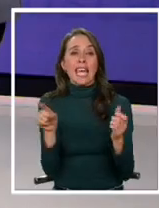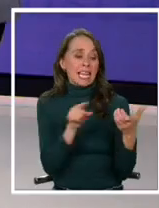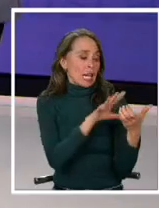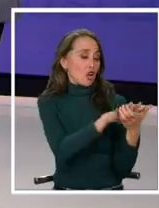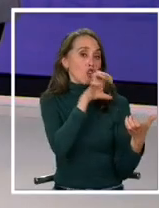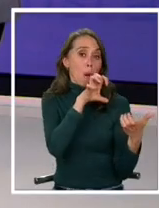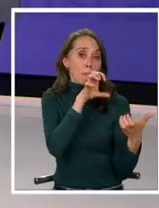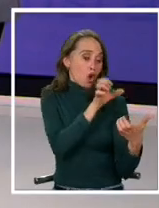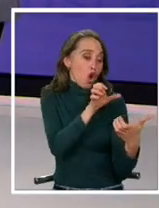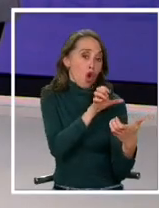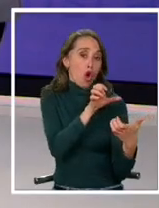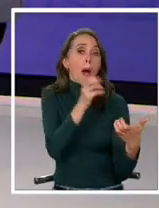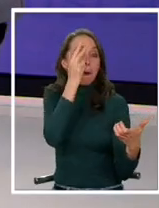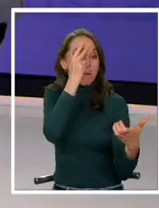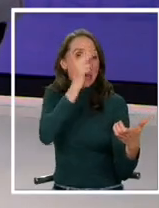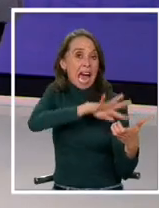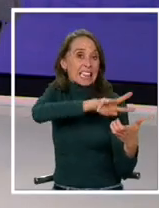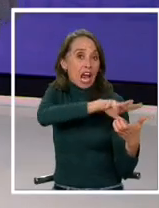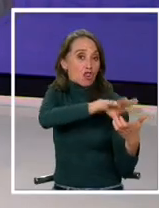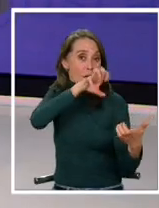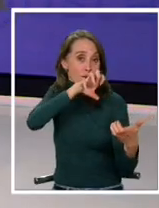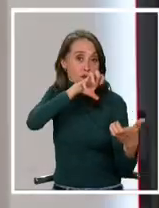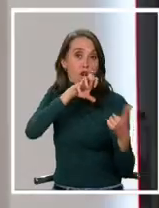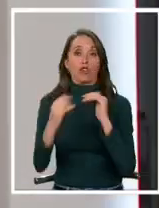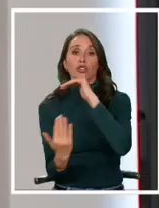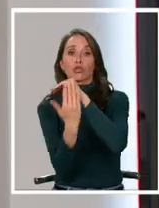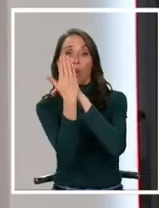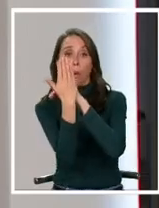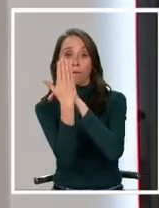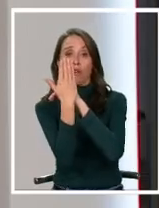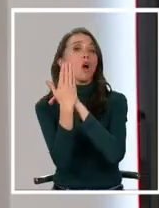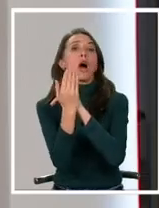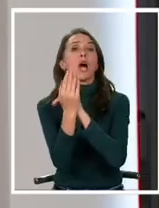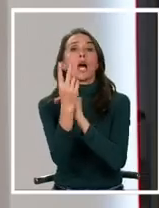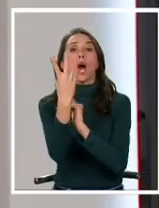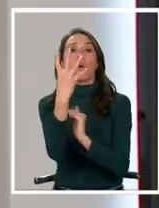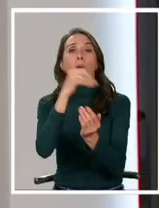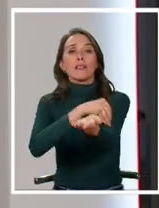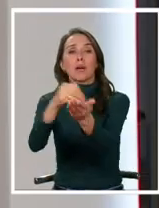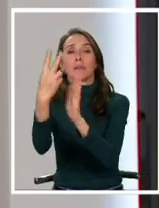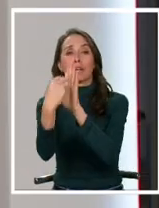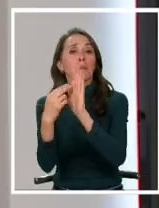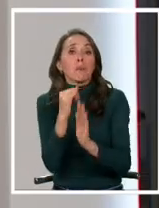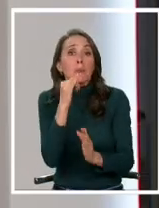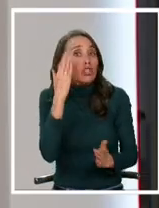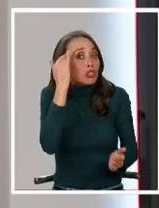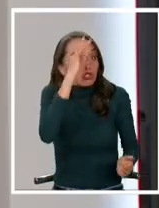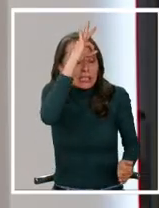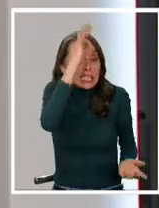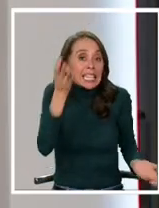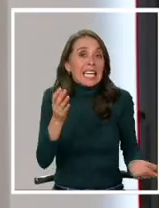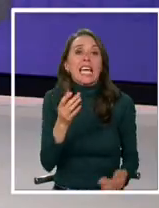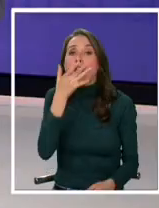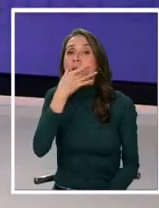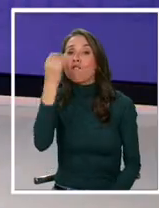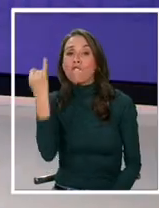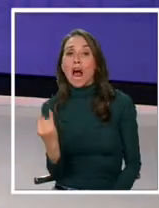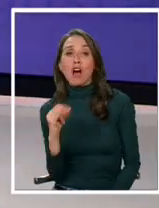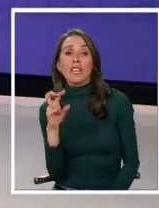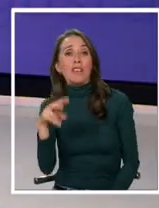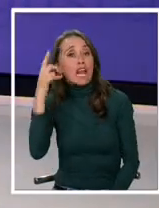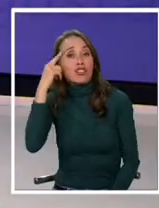este y este y este sabrá que está pasando esto con él ex no tenemos idea ni nosotros ni el Flaco Iván qué qué dice el original